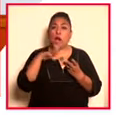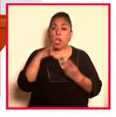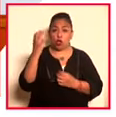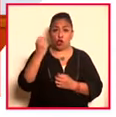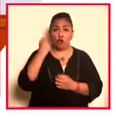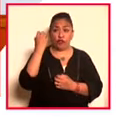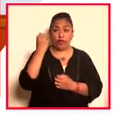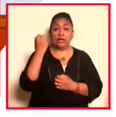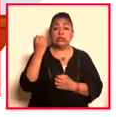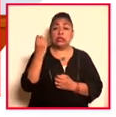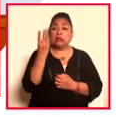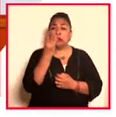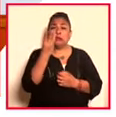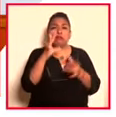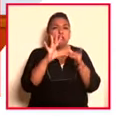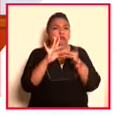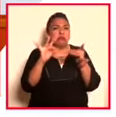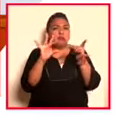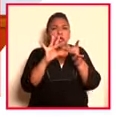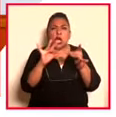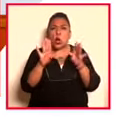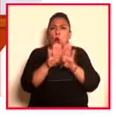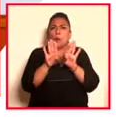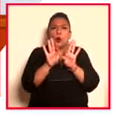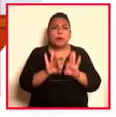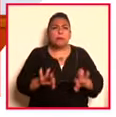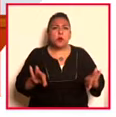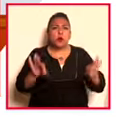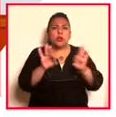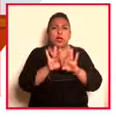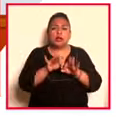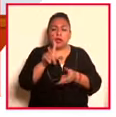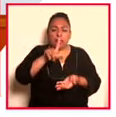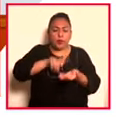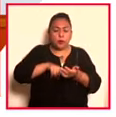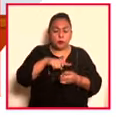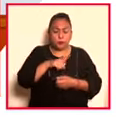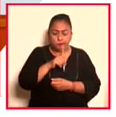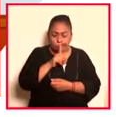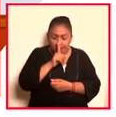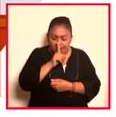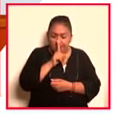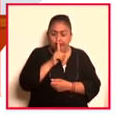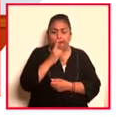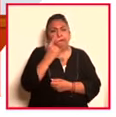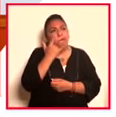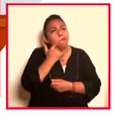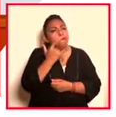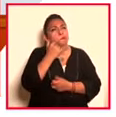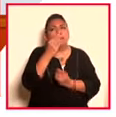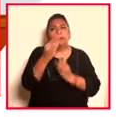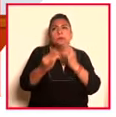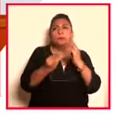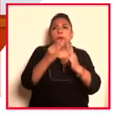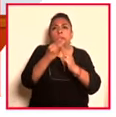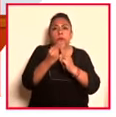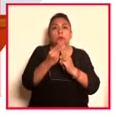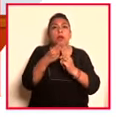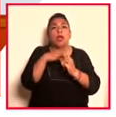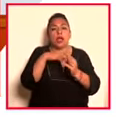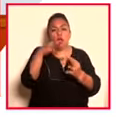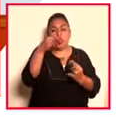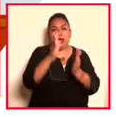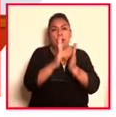donde desmenuzaron qué tan importante es el silencio interno y la contemplación del mundo a partir de las páginas del